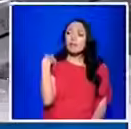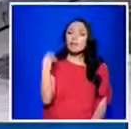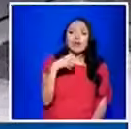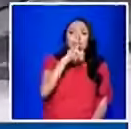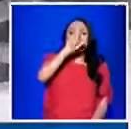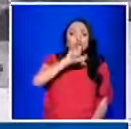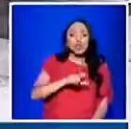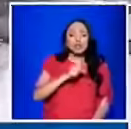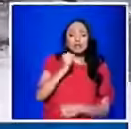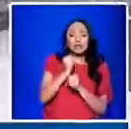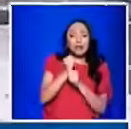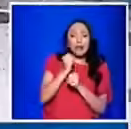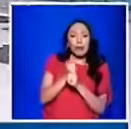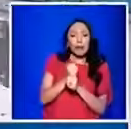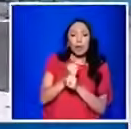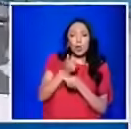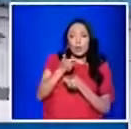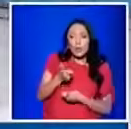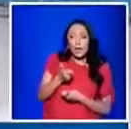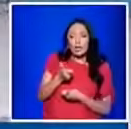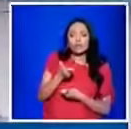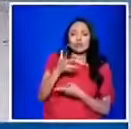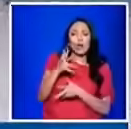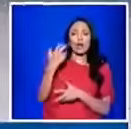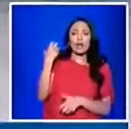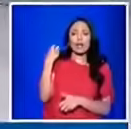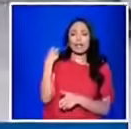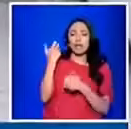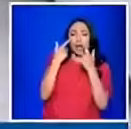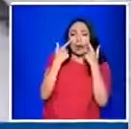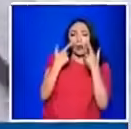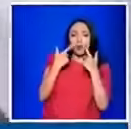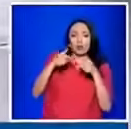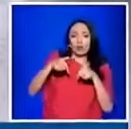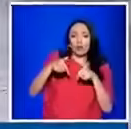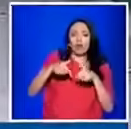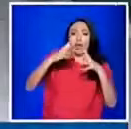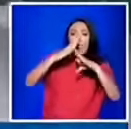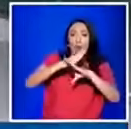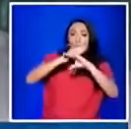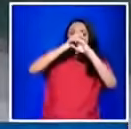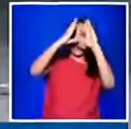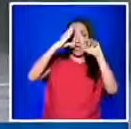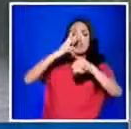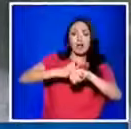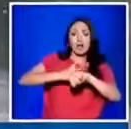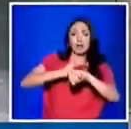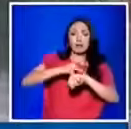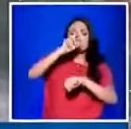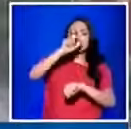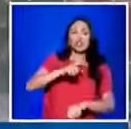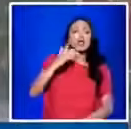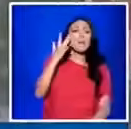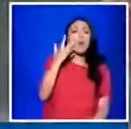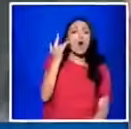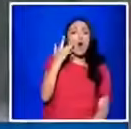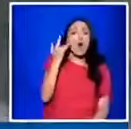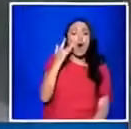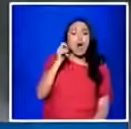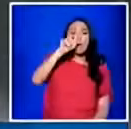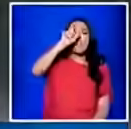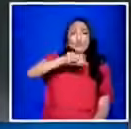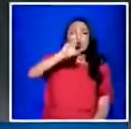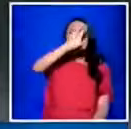y que gana honradamente. Entonces, en las mañanas a veces vienen gente morena, gente de la